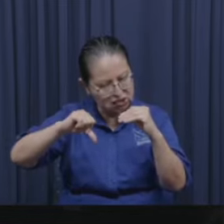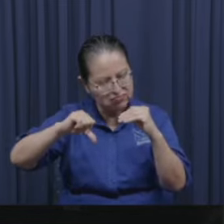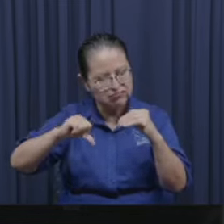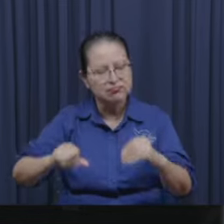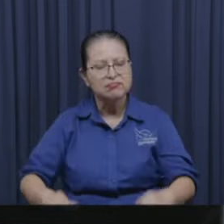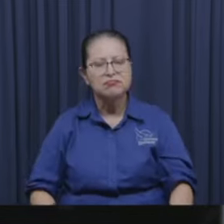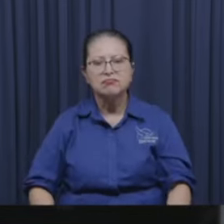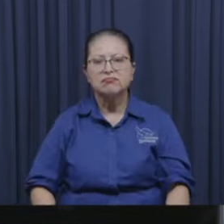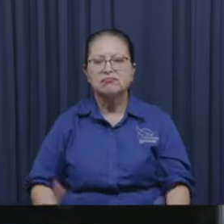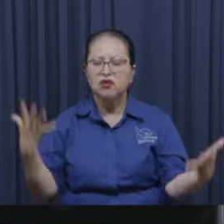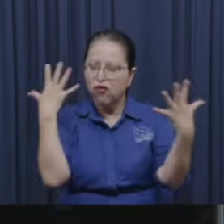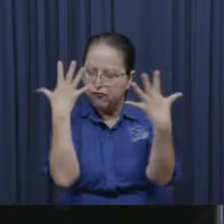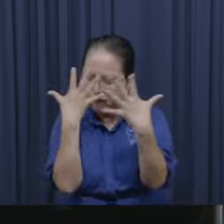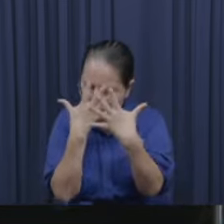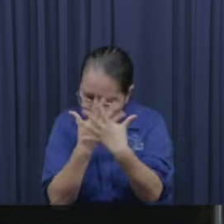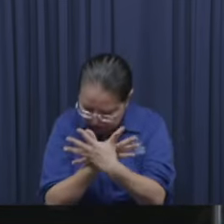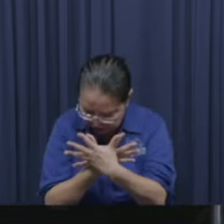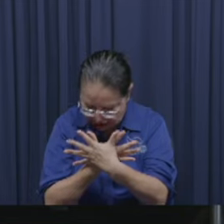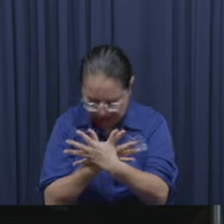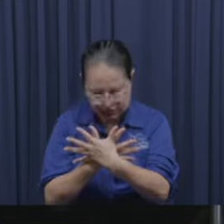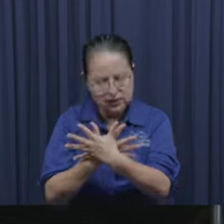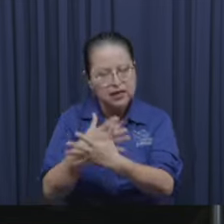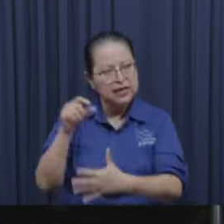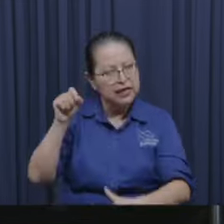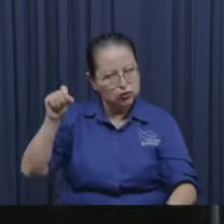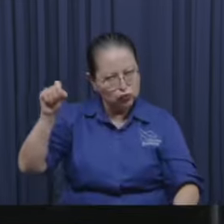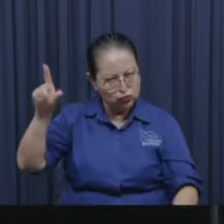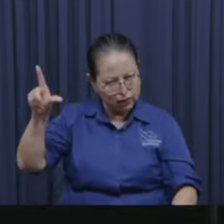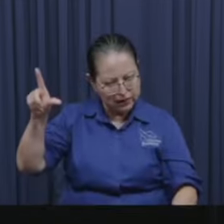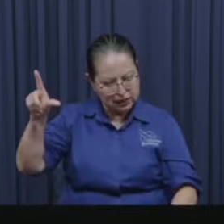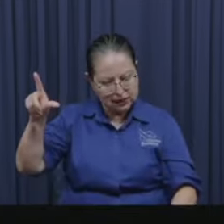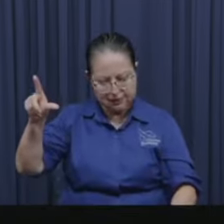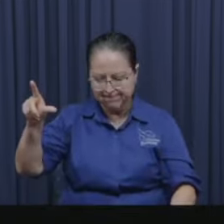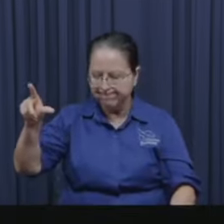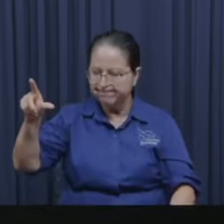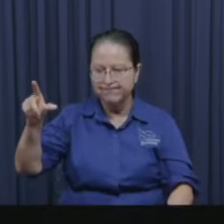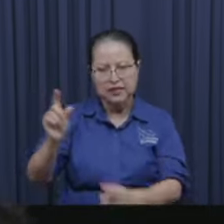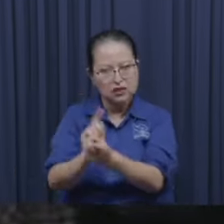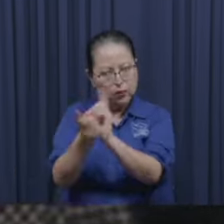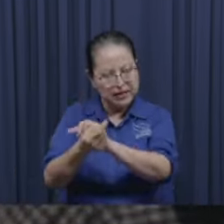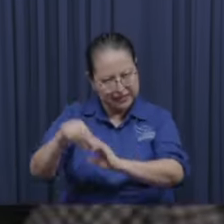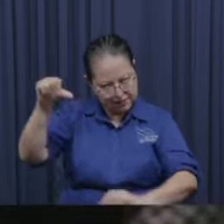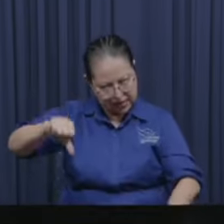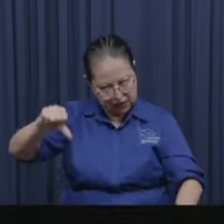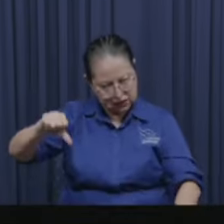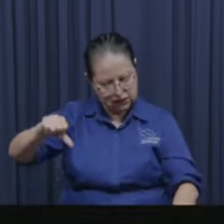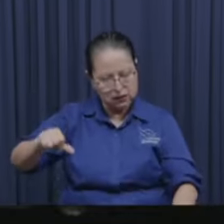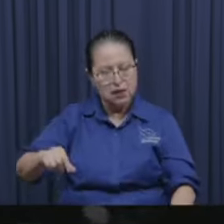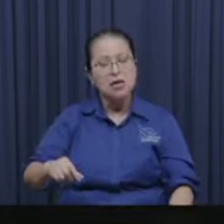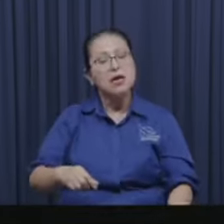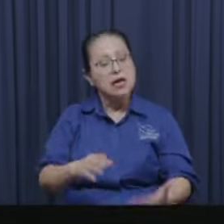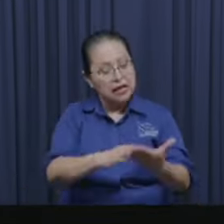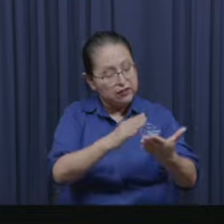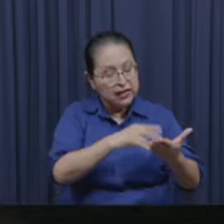buenas costumbres y hay una versión que dice las las buenas conciencias